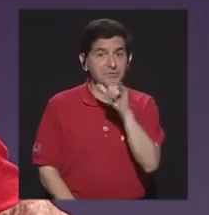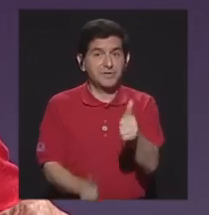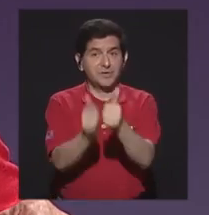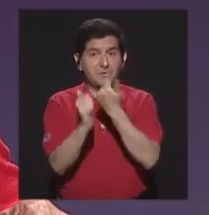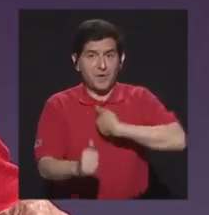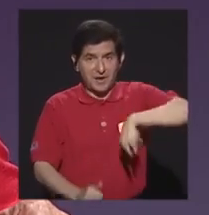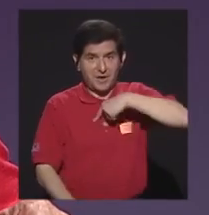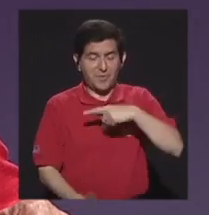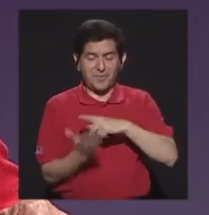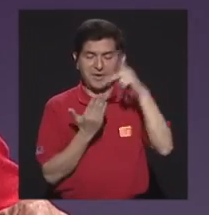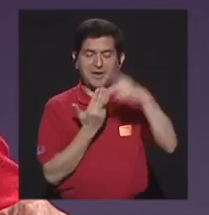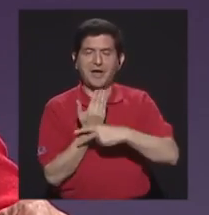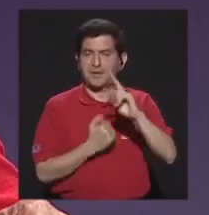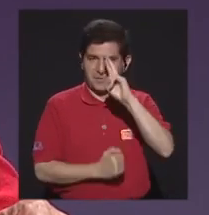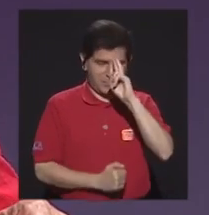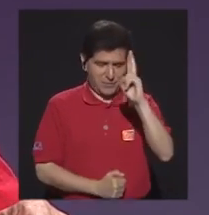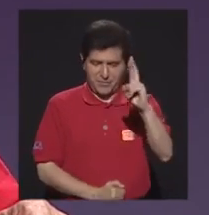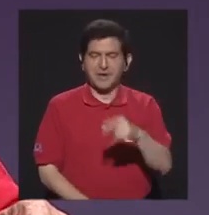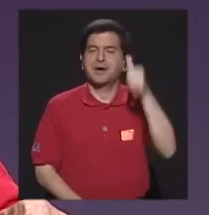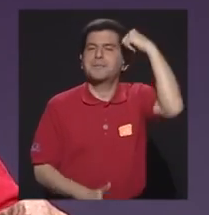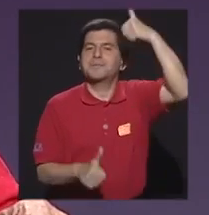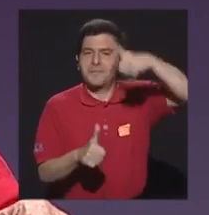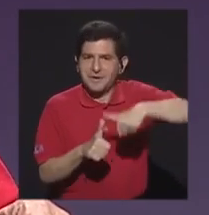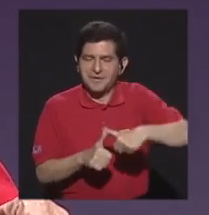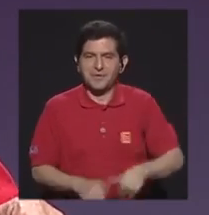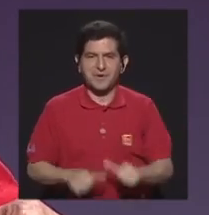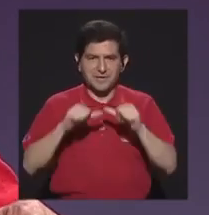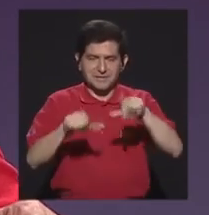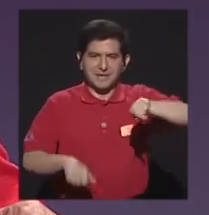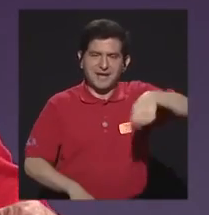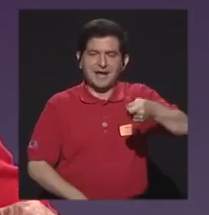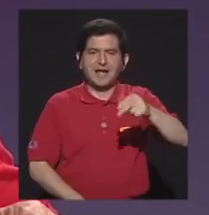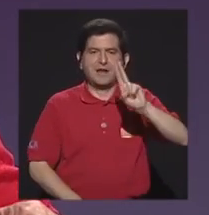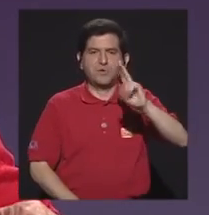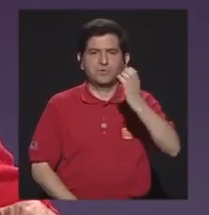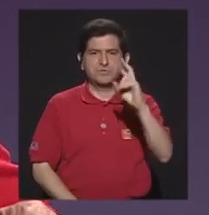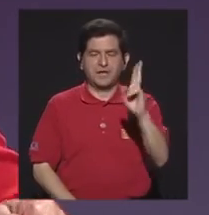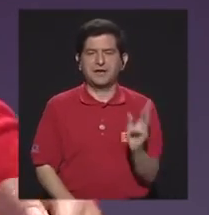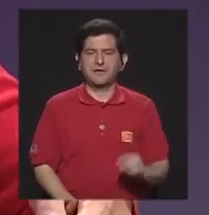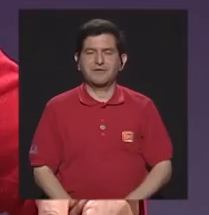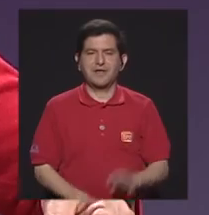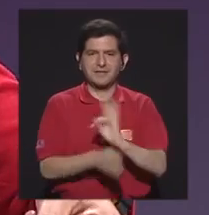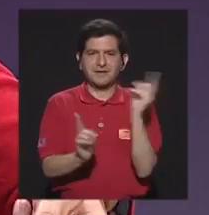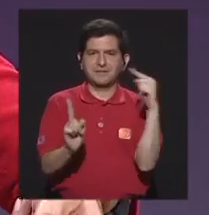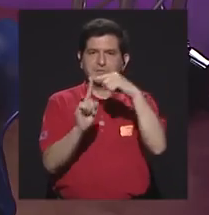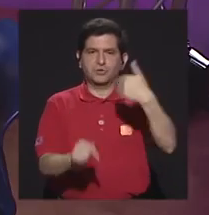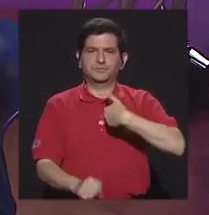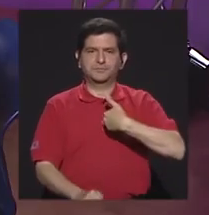acompaña en Irreverencias, y recuerde quedarse con Canal UCR TV Consentido.